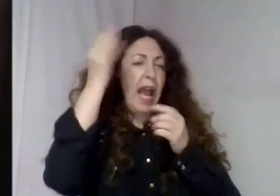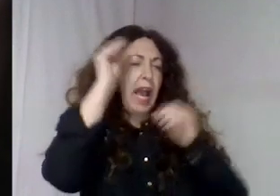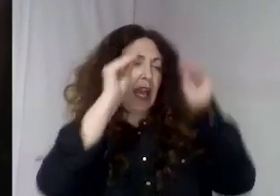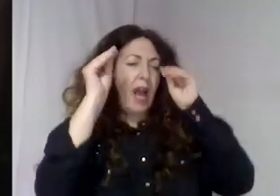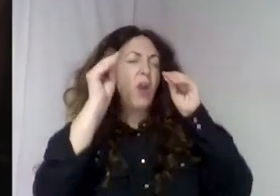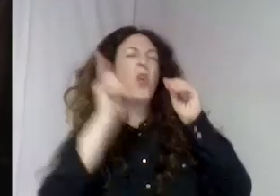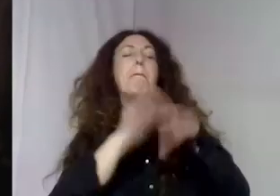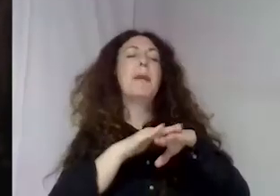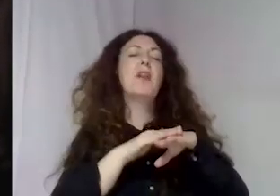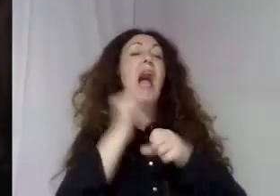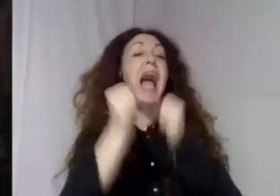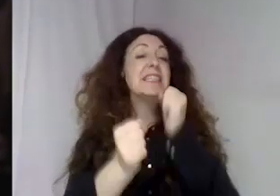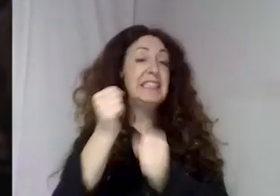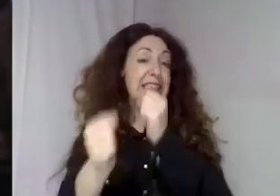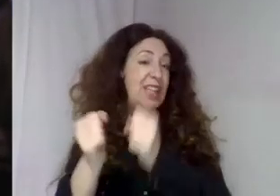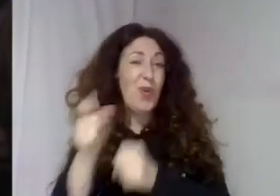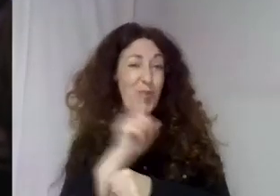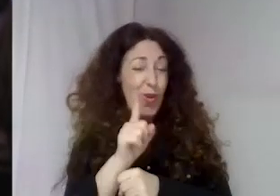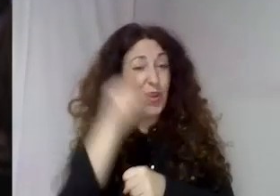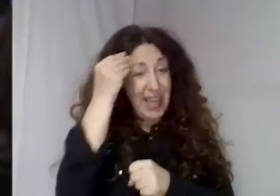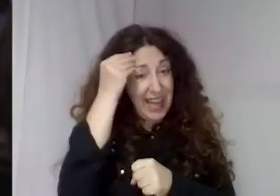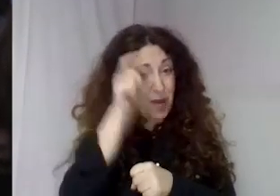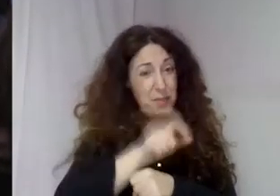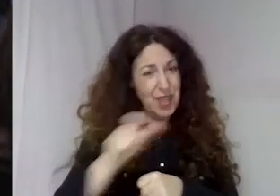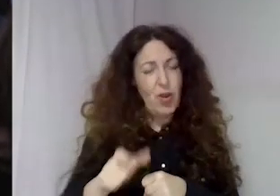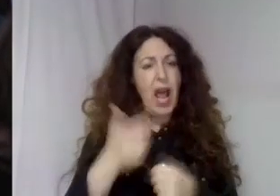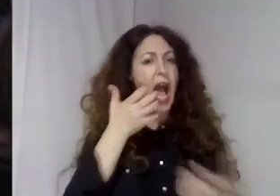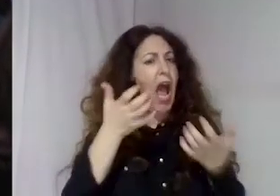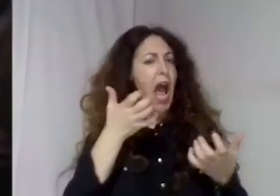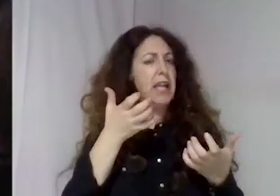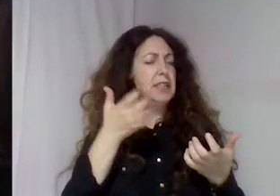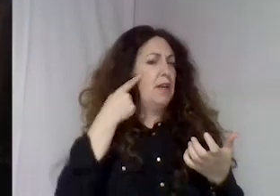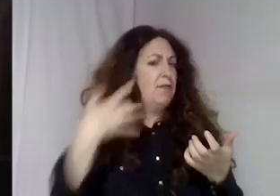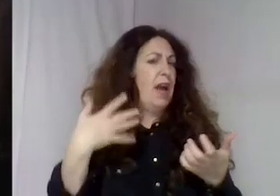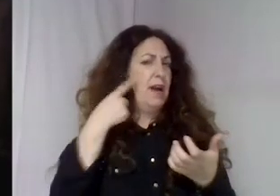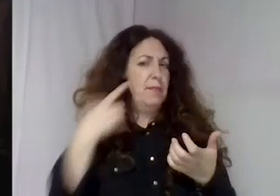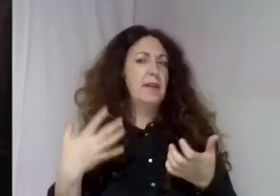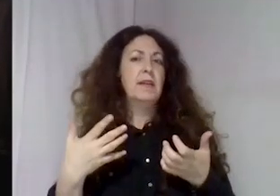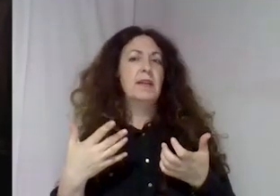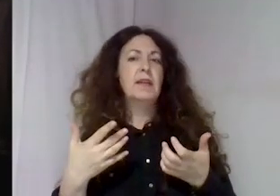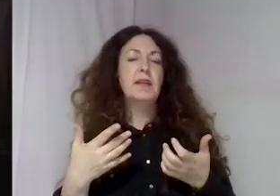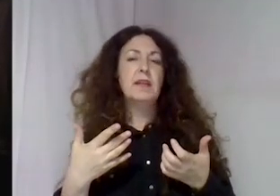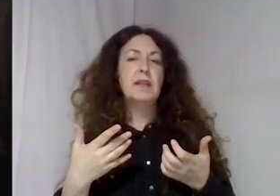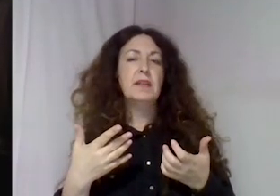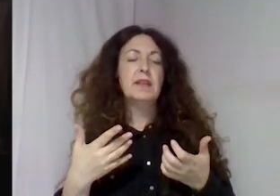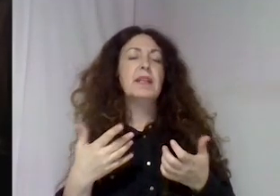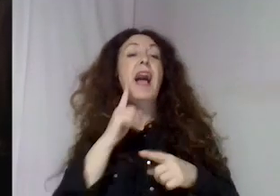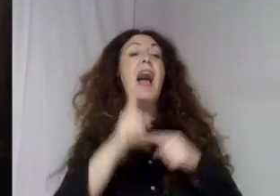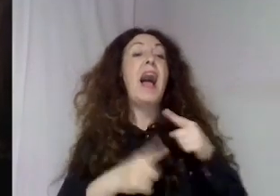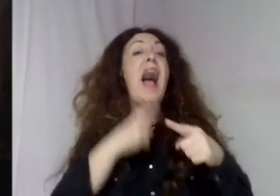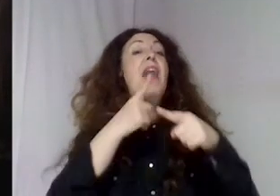muchas veces esa idea de la vida, de la biografía canalla que yo bromeaba respecto a los artistas, hace que sean